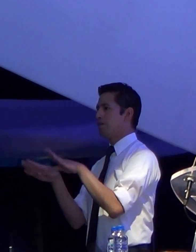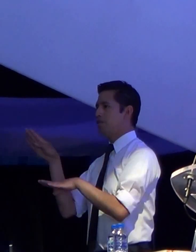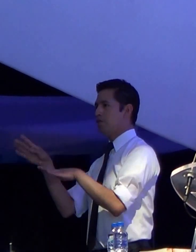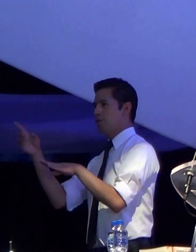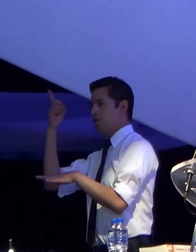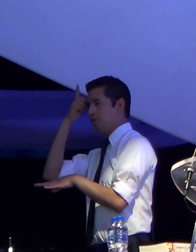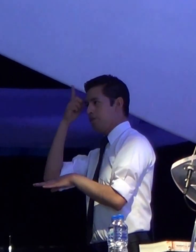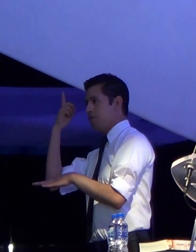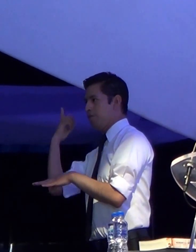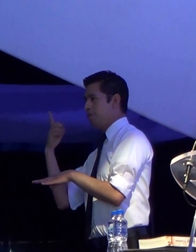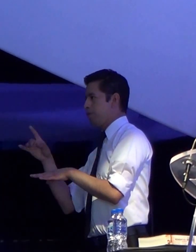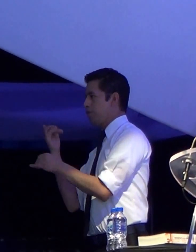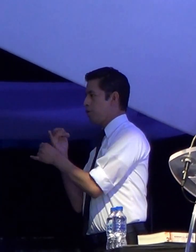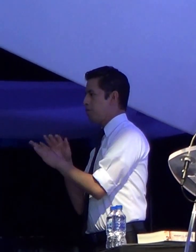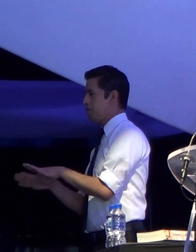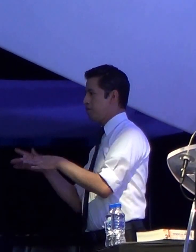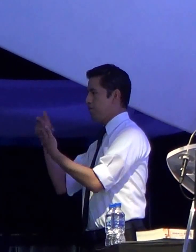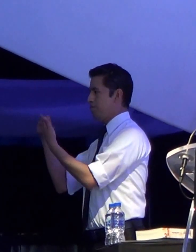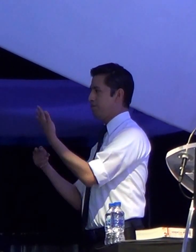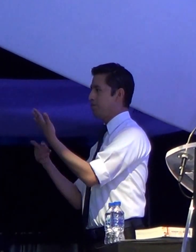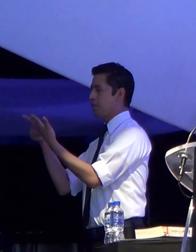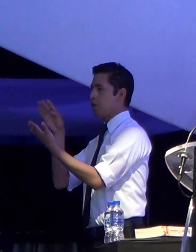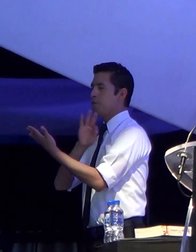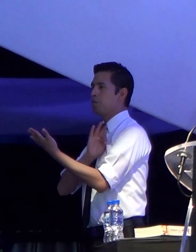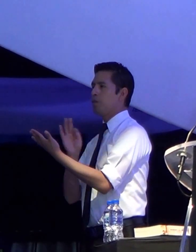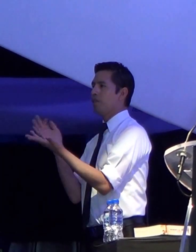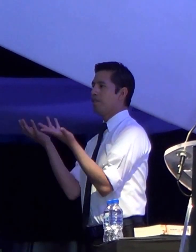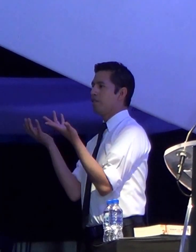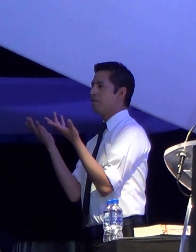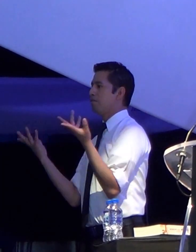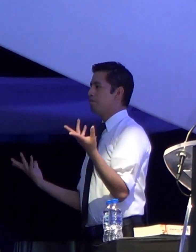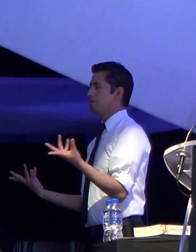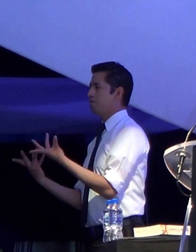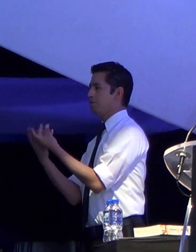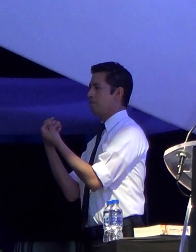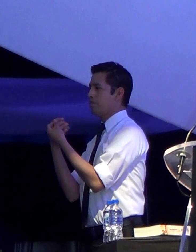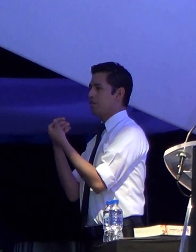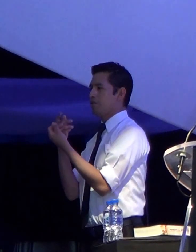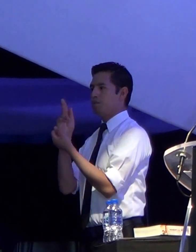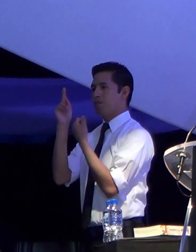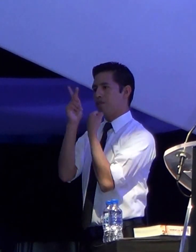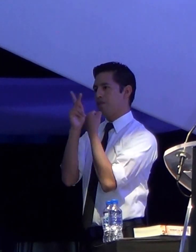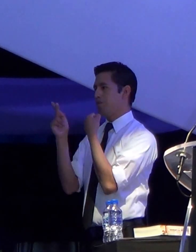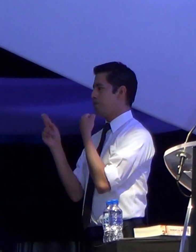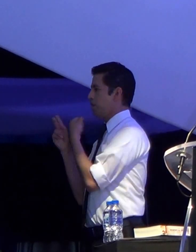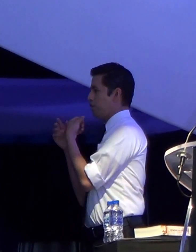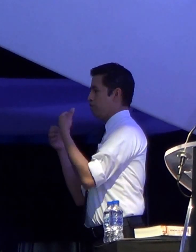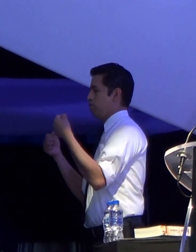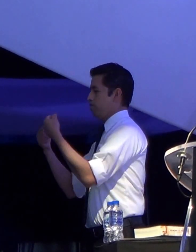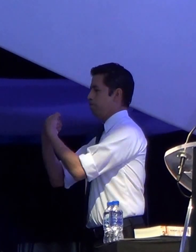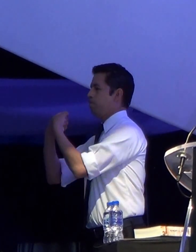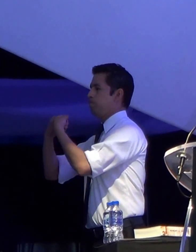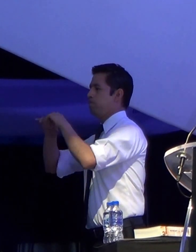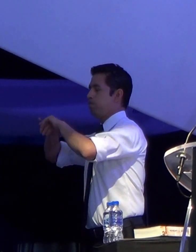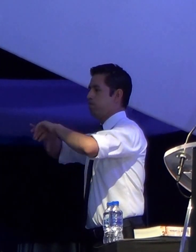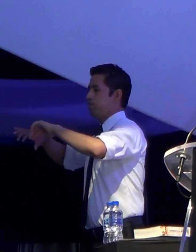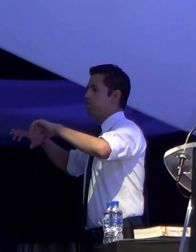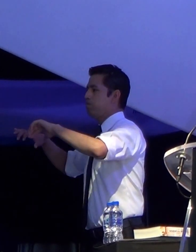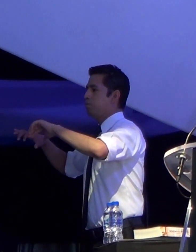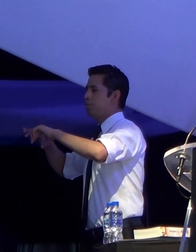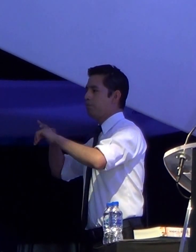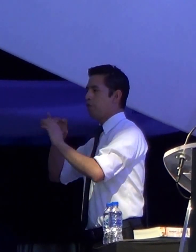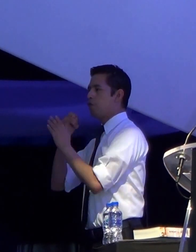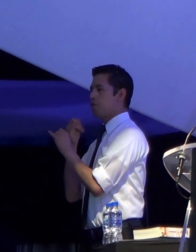las buenas prácticas de colaboración pueden unir lo que la administración transfronteriza ha desunido por muchos años. Esa es